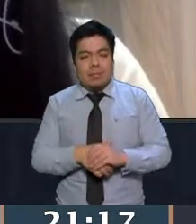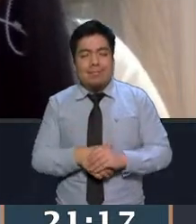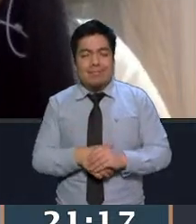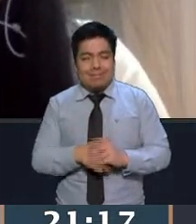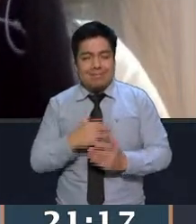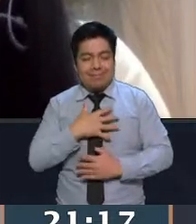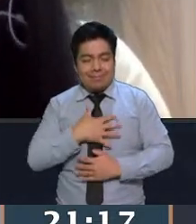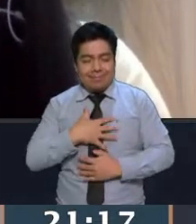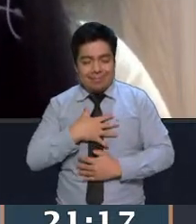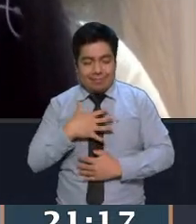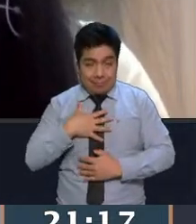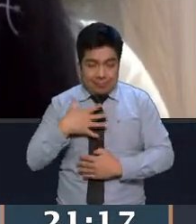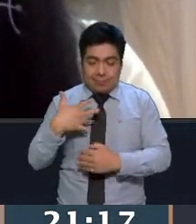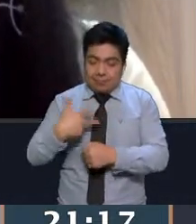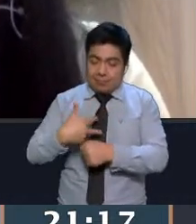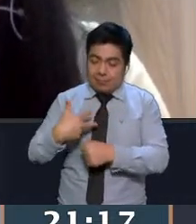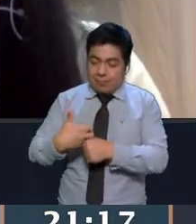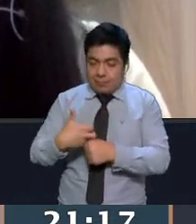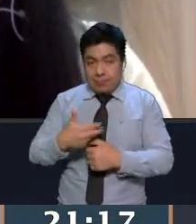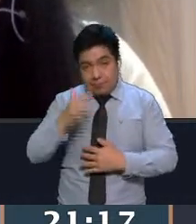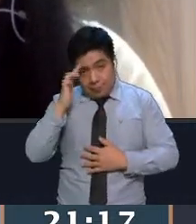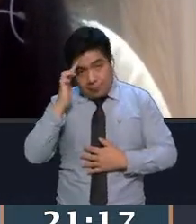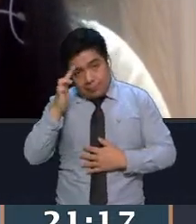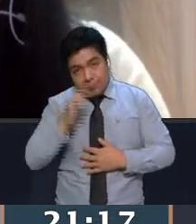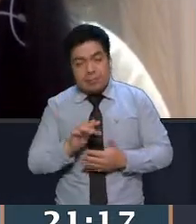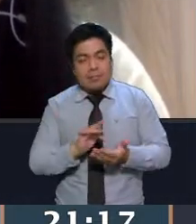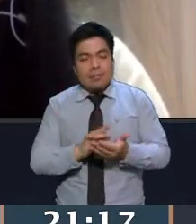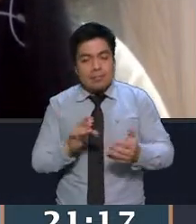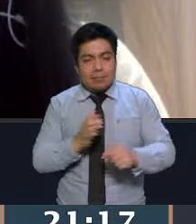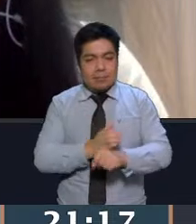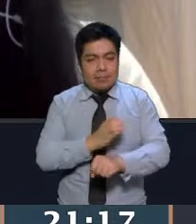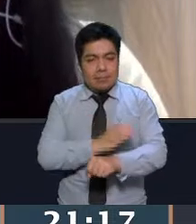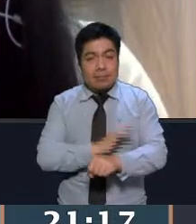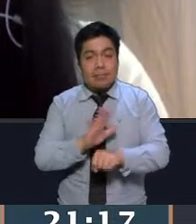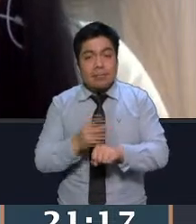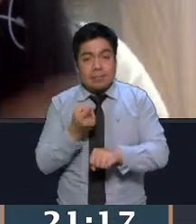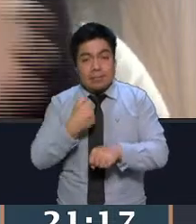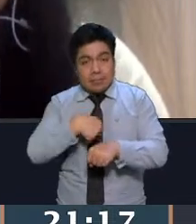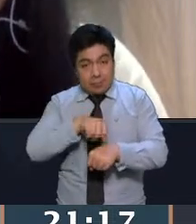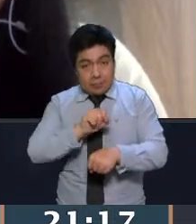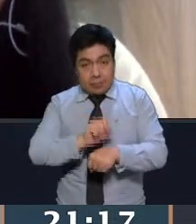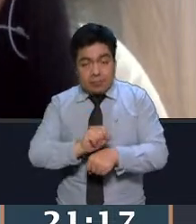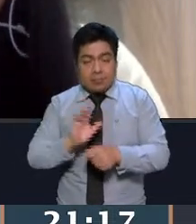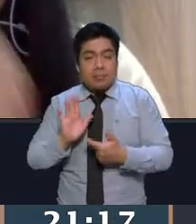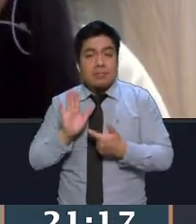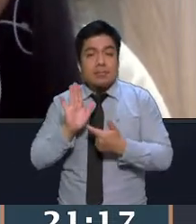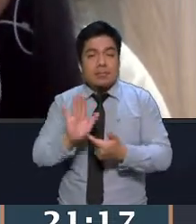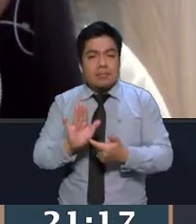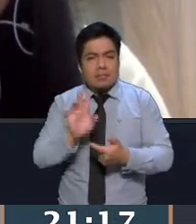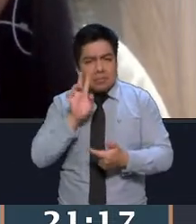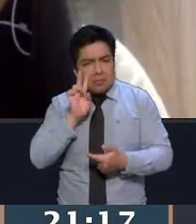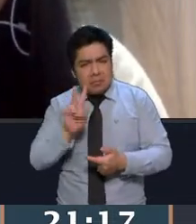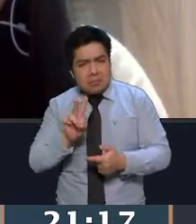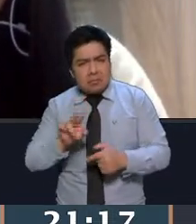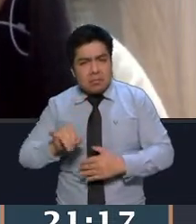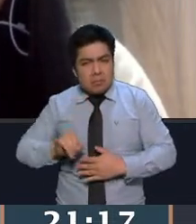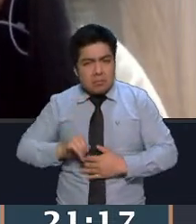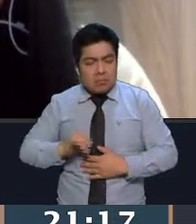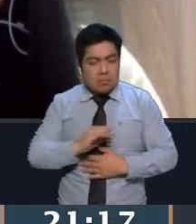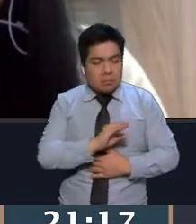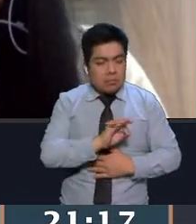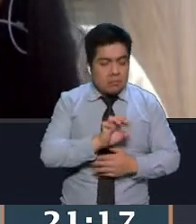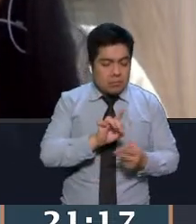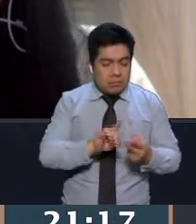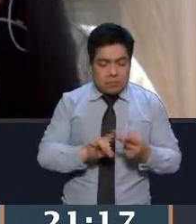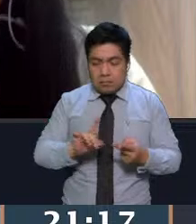por la invitación, muchas gracias. Qué bueno que nos acompañas porque esta semana publicaste un texto muy interesante que involucra al CIDE, a Claudia